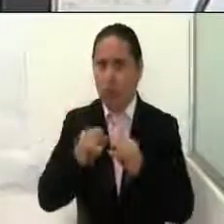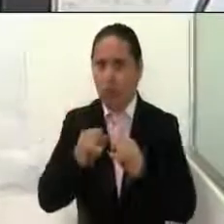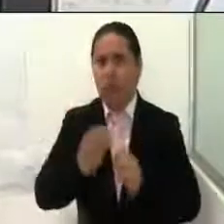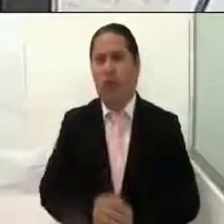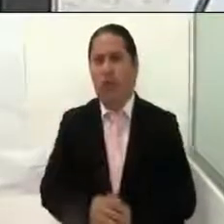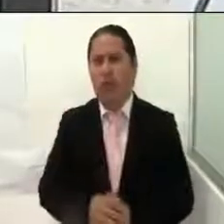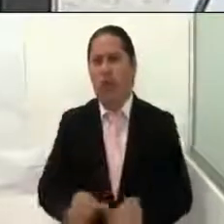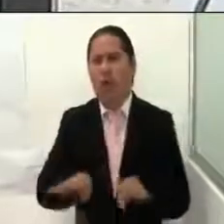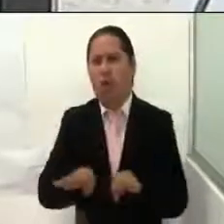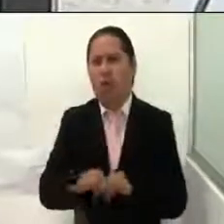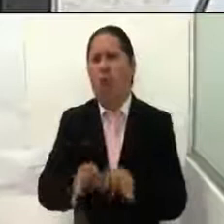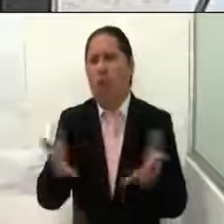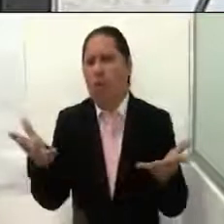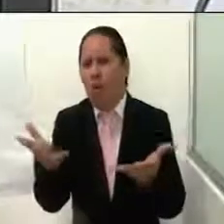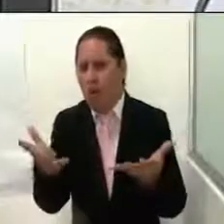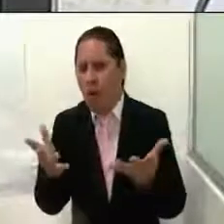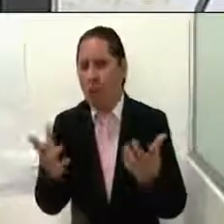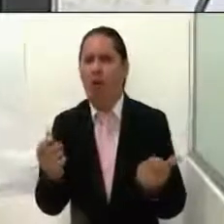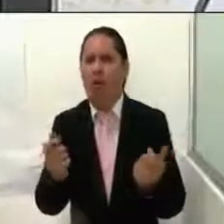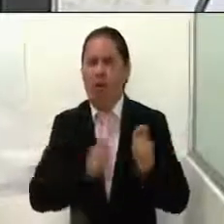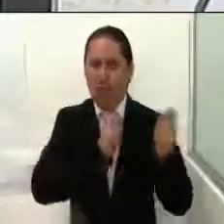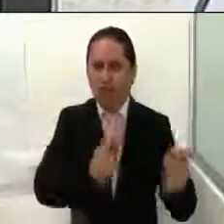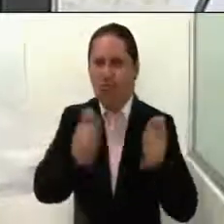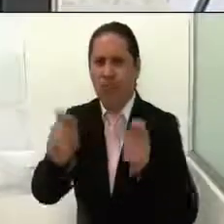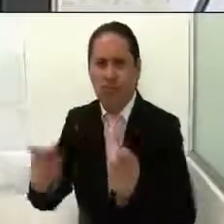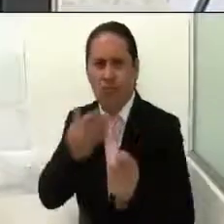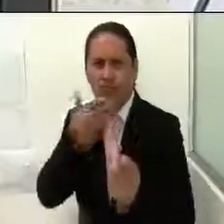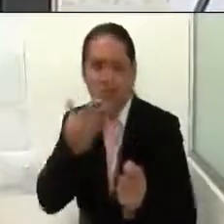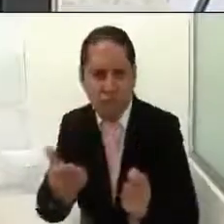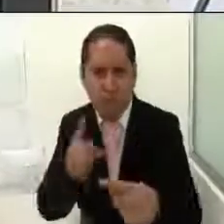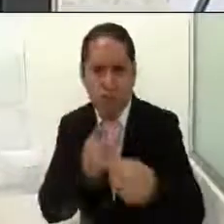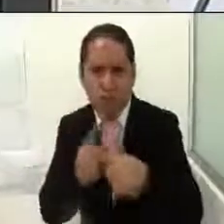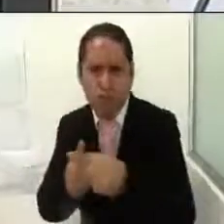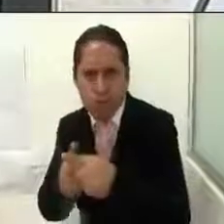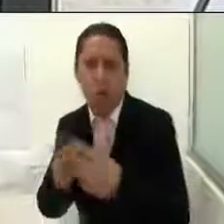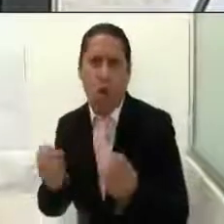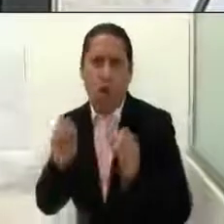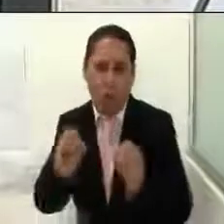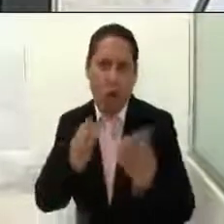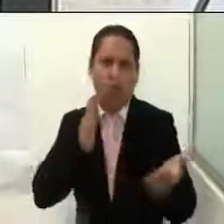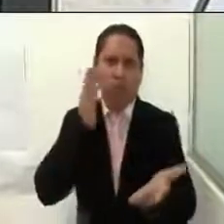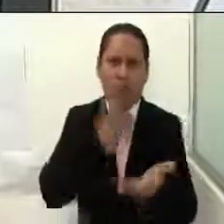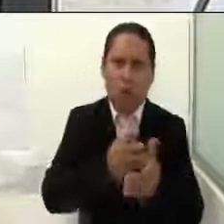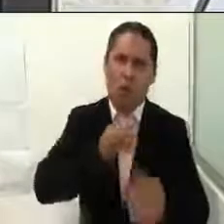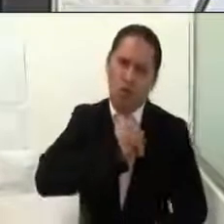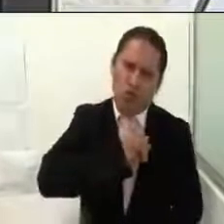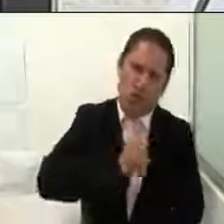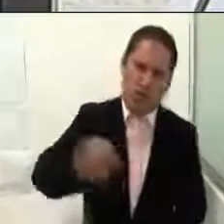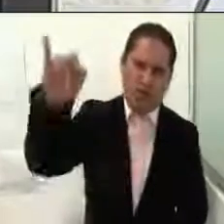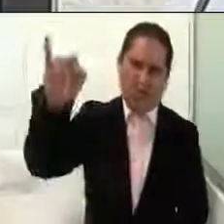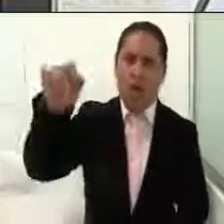hemos garantizado esto hacia las personas llevando campañas a los lugares más alejados de nuestro entorno